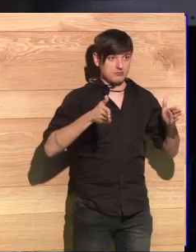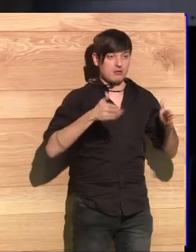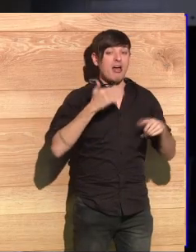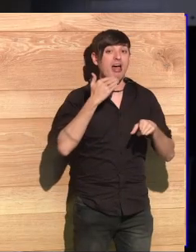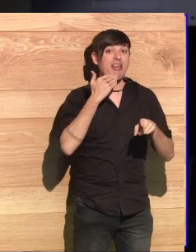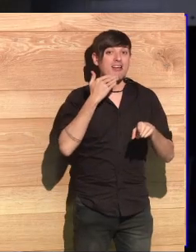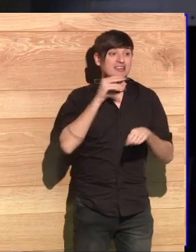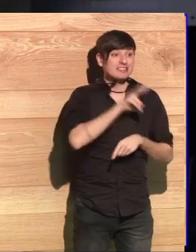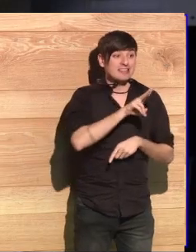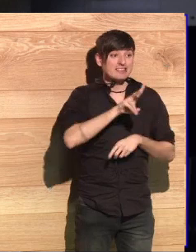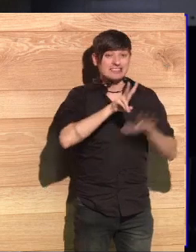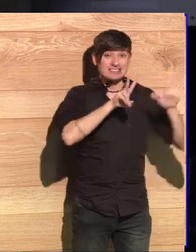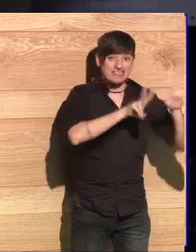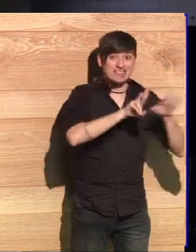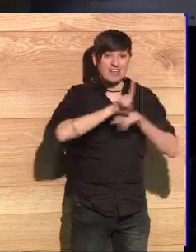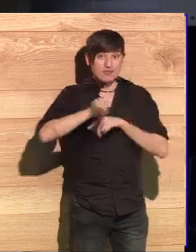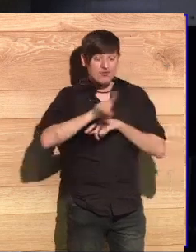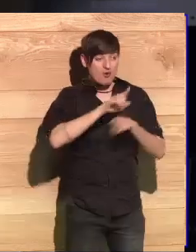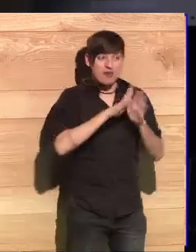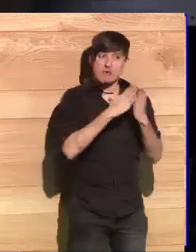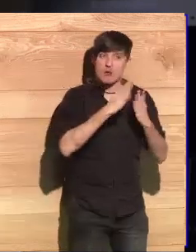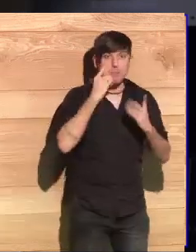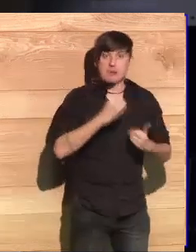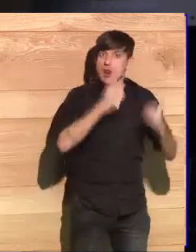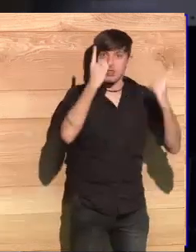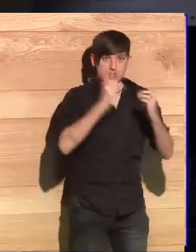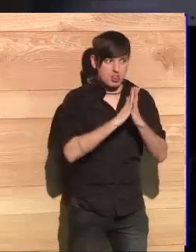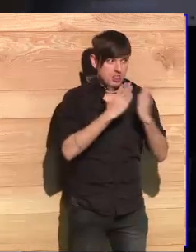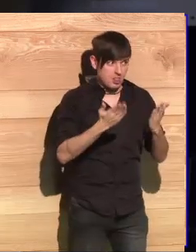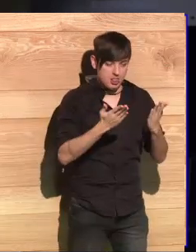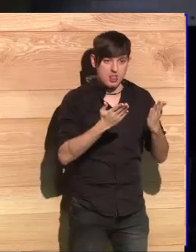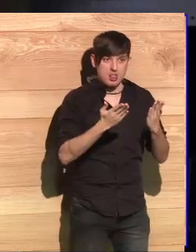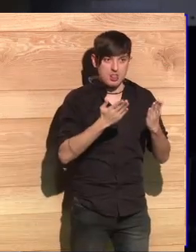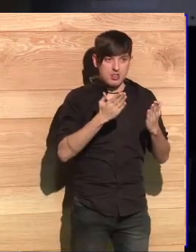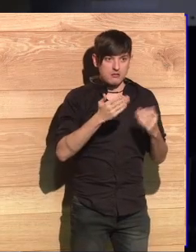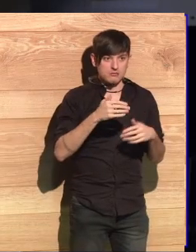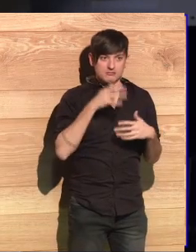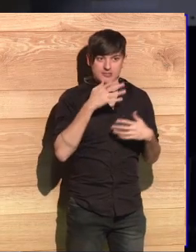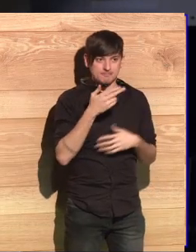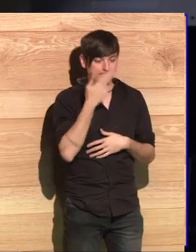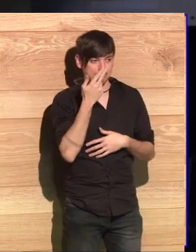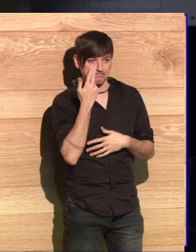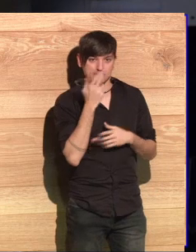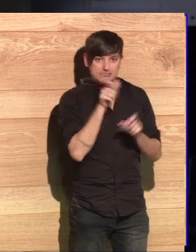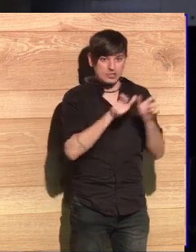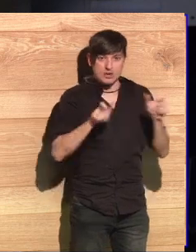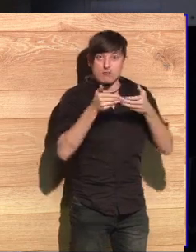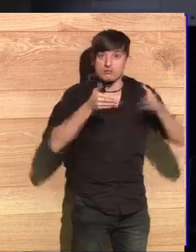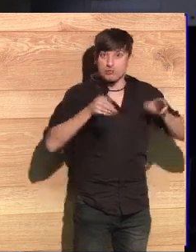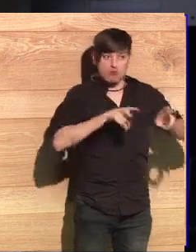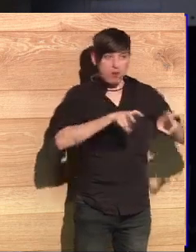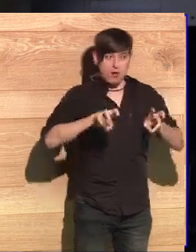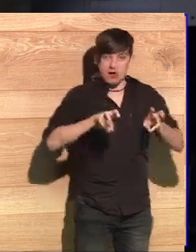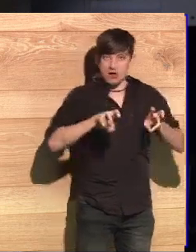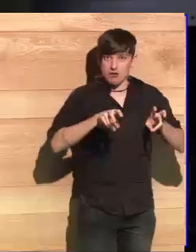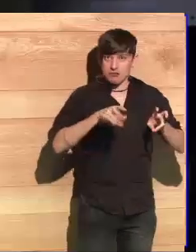71 años que va a cumplir. Este es su primer libro. En Temas de Hoy nos interesan mucho los debutantes y nos interesa aún más que eso no